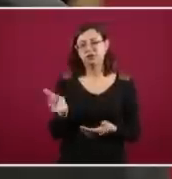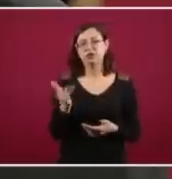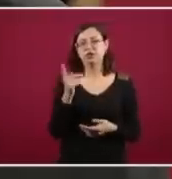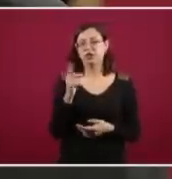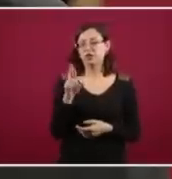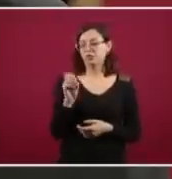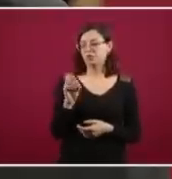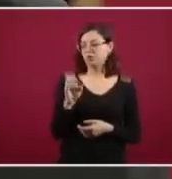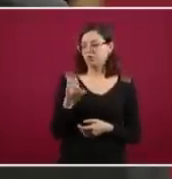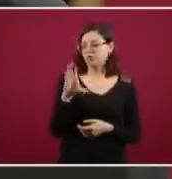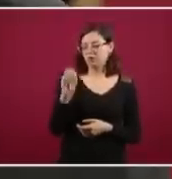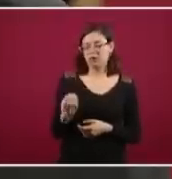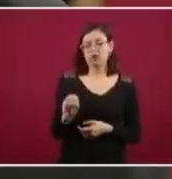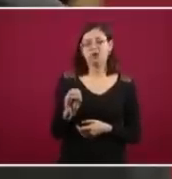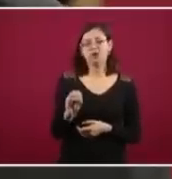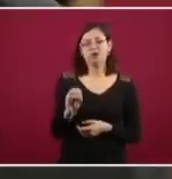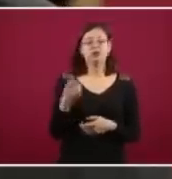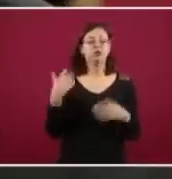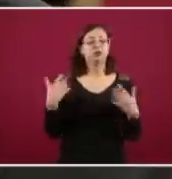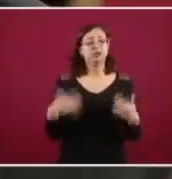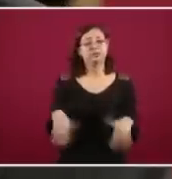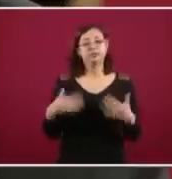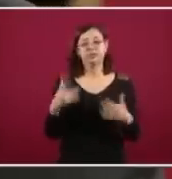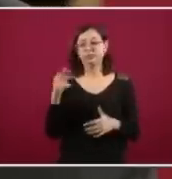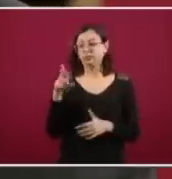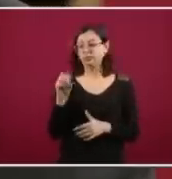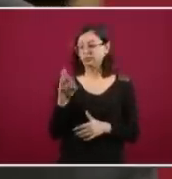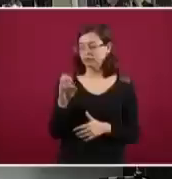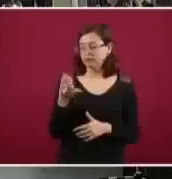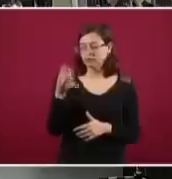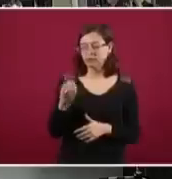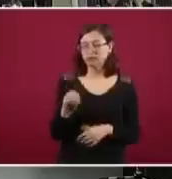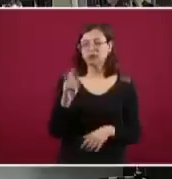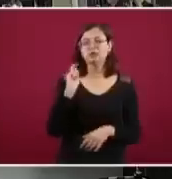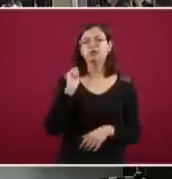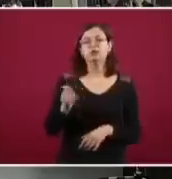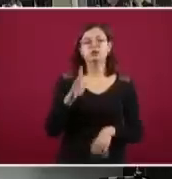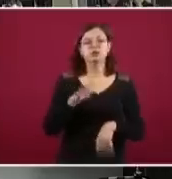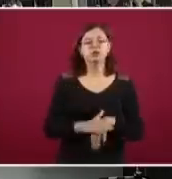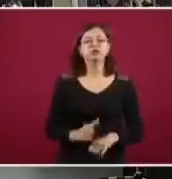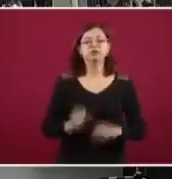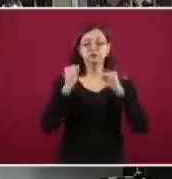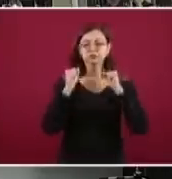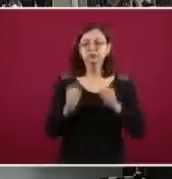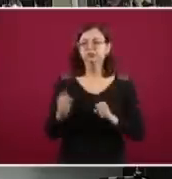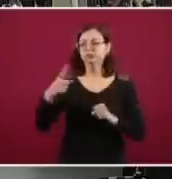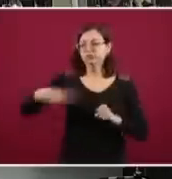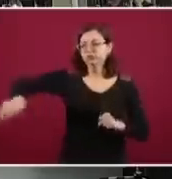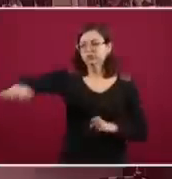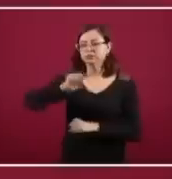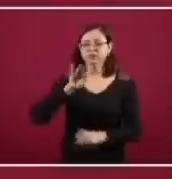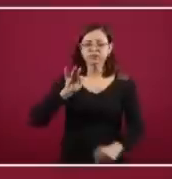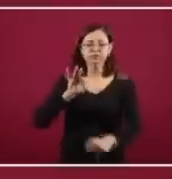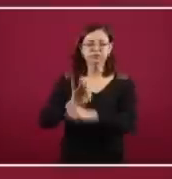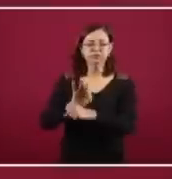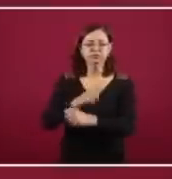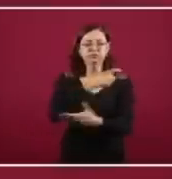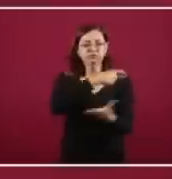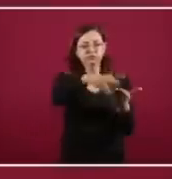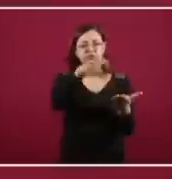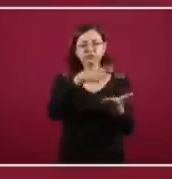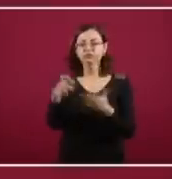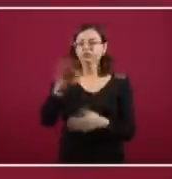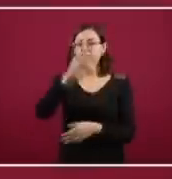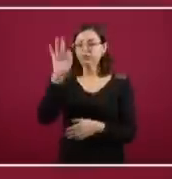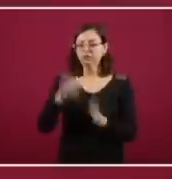Profeco para el programa. Profeco representa certeza y seguridad para los consumidores de que las ofertas